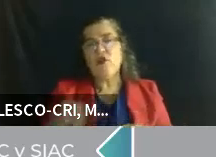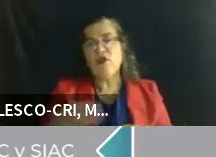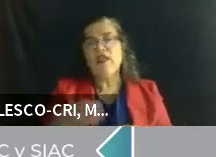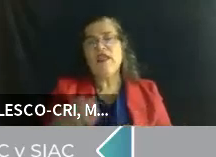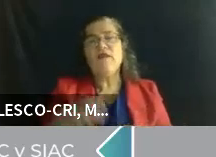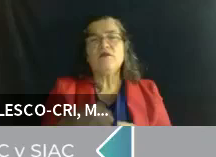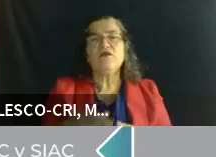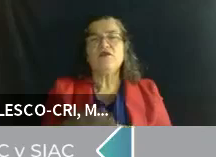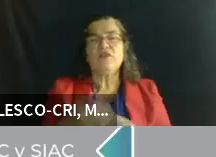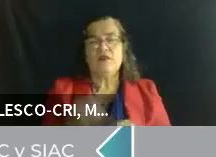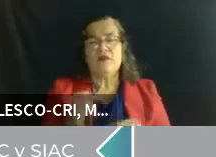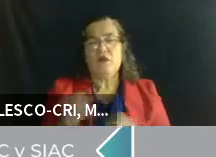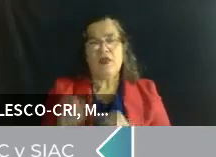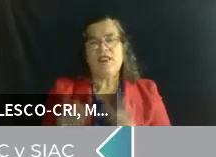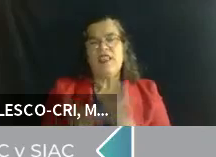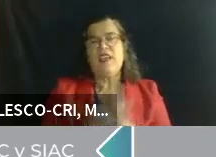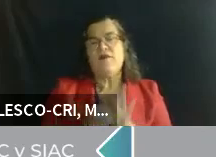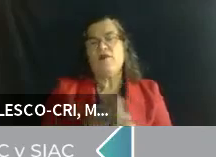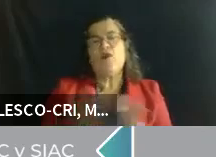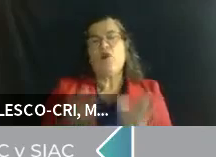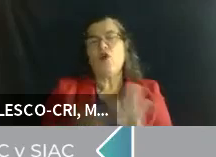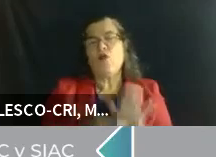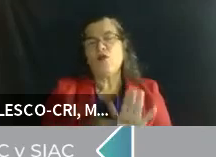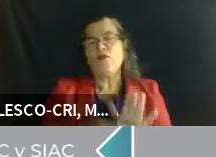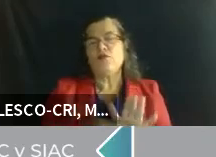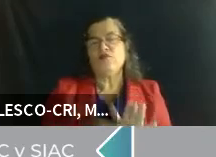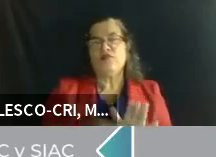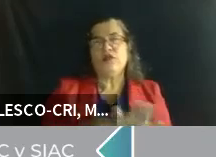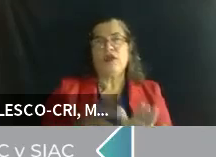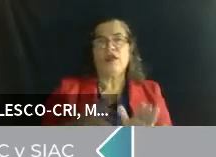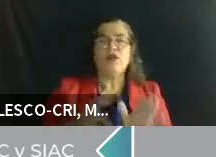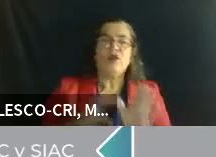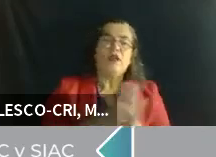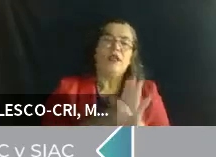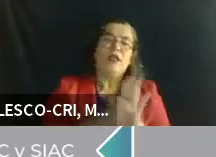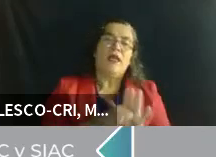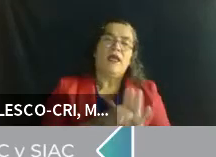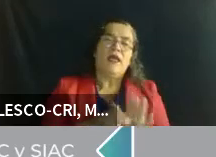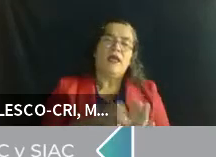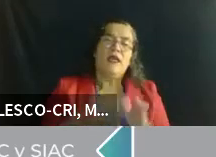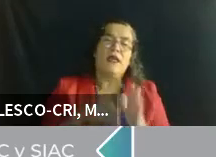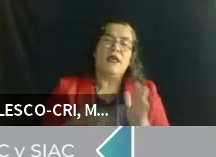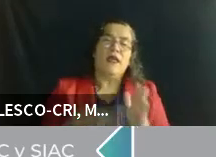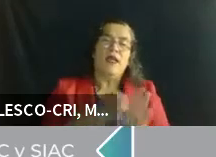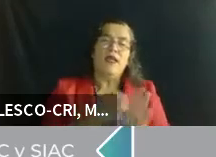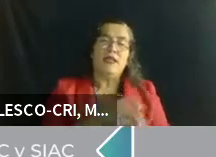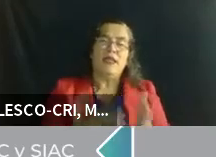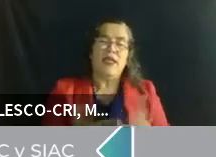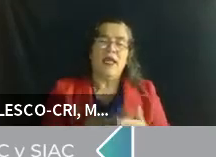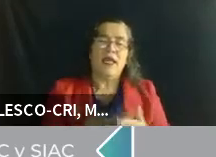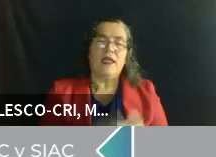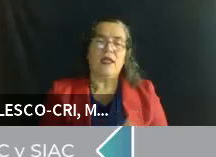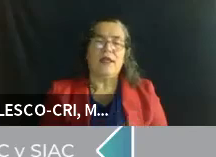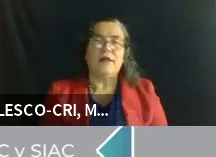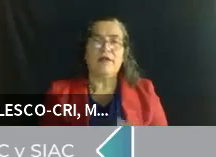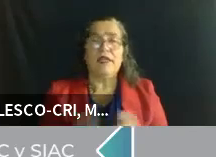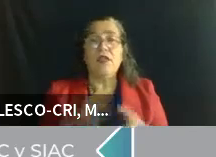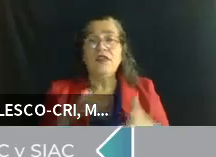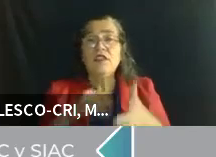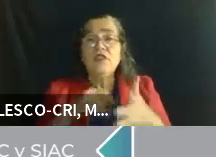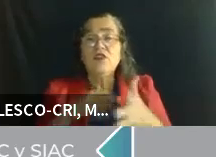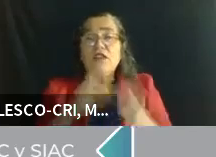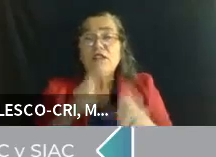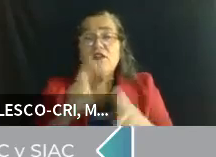horarias que pueden estar liberados a esos trayectos formativos y que responden a intereses de los estudiantes y a su